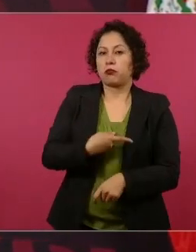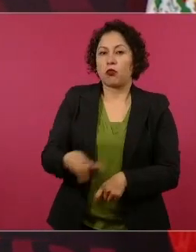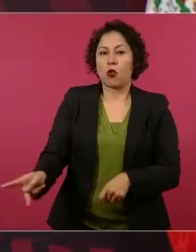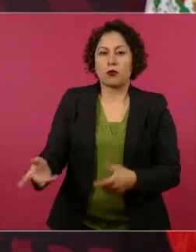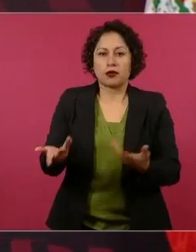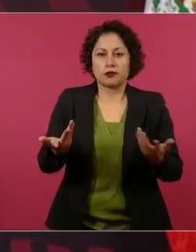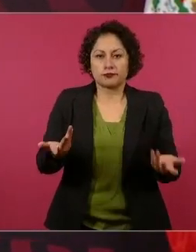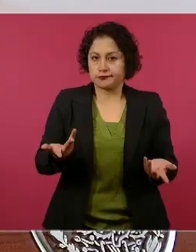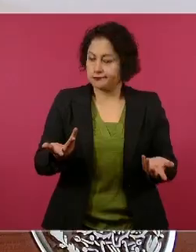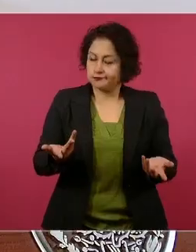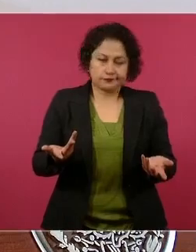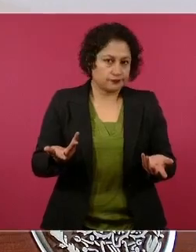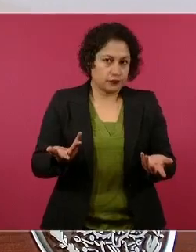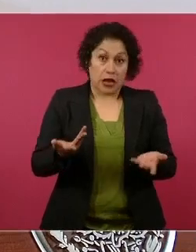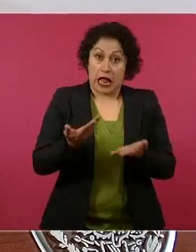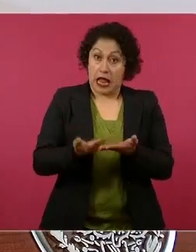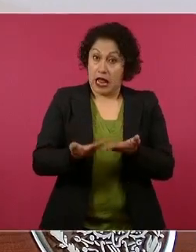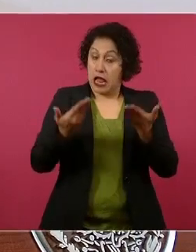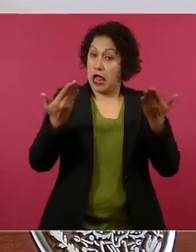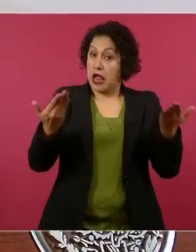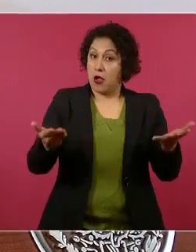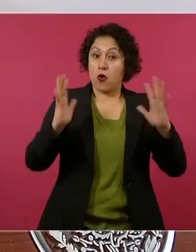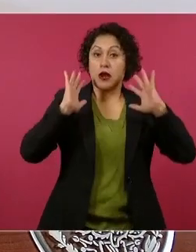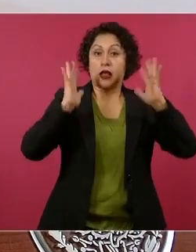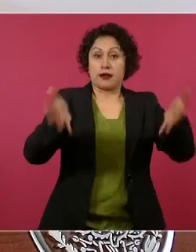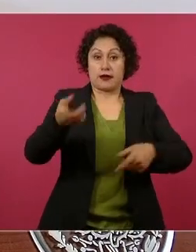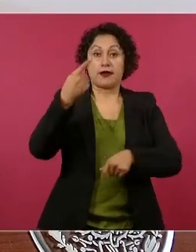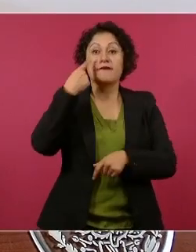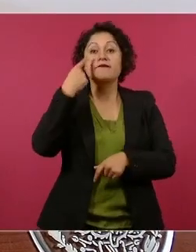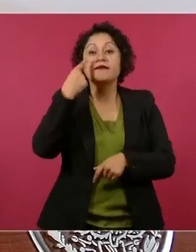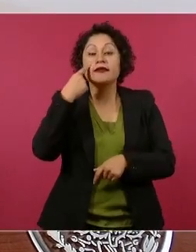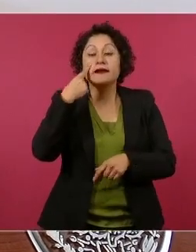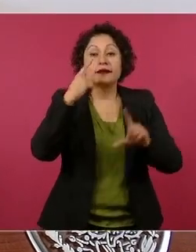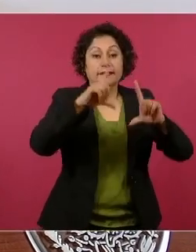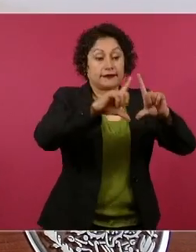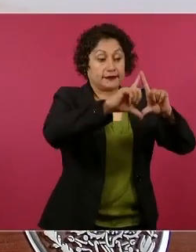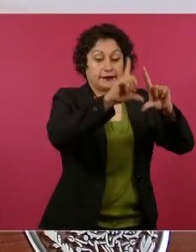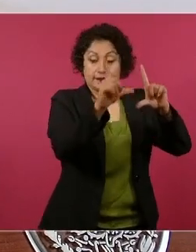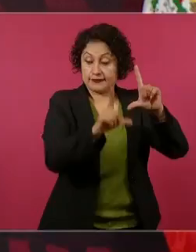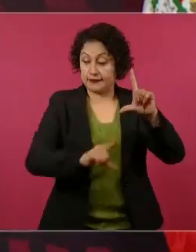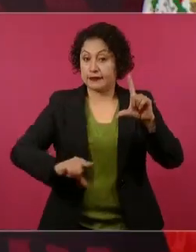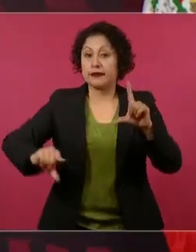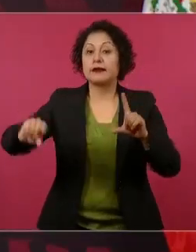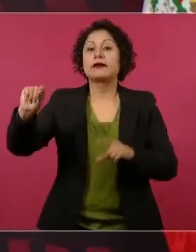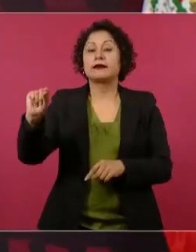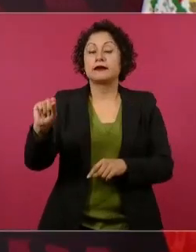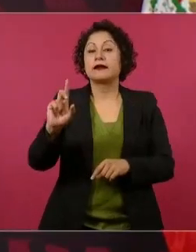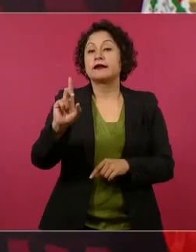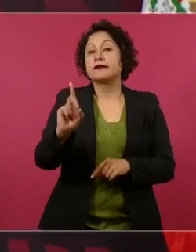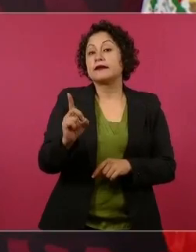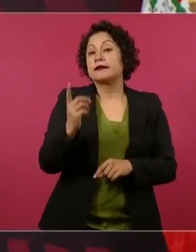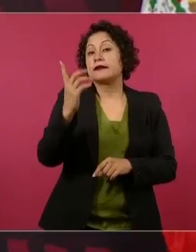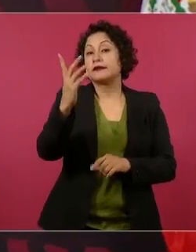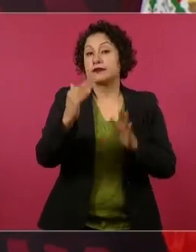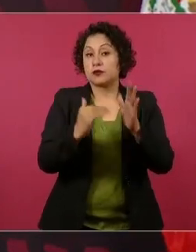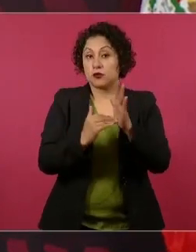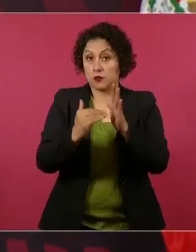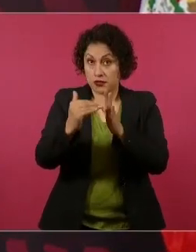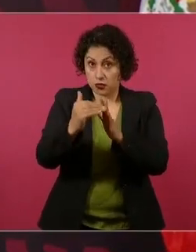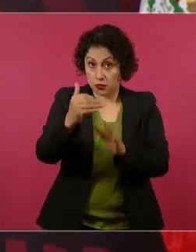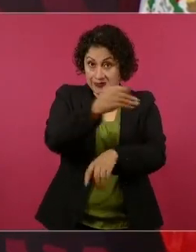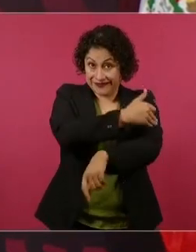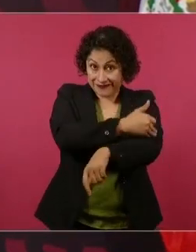de 35 millones, porque no todos los que reciben beneficios, los